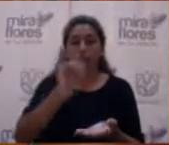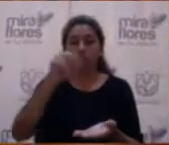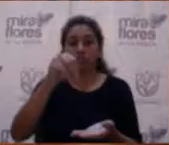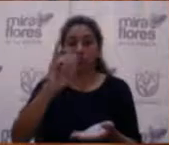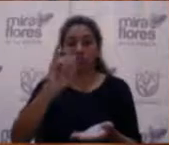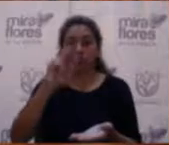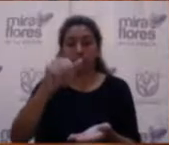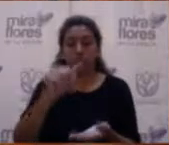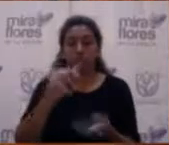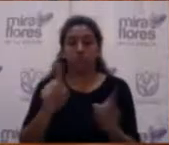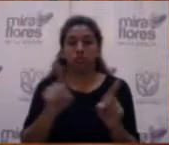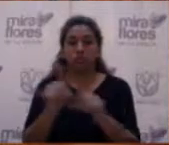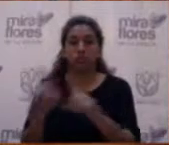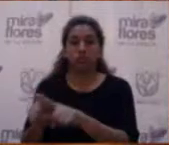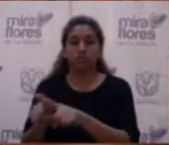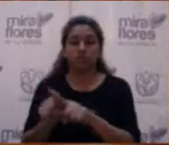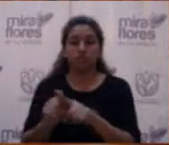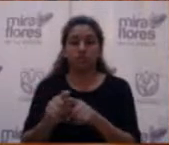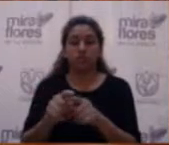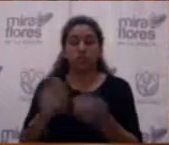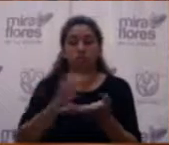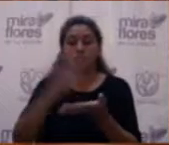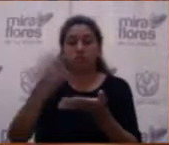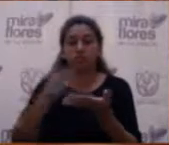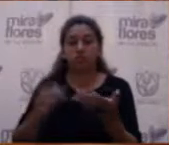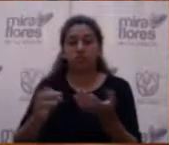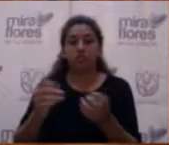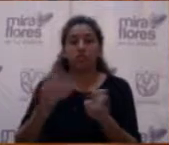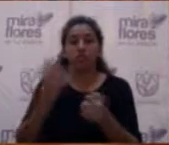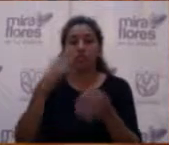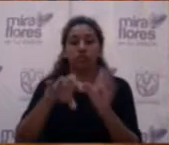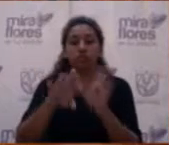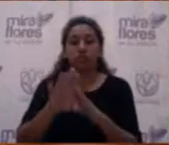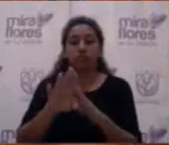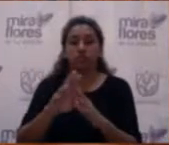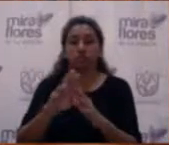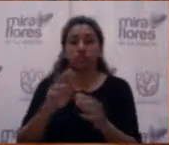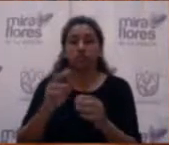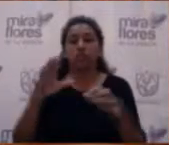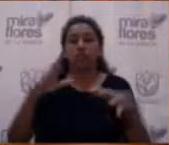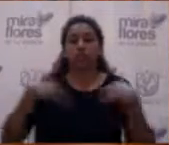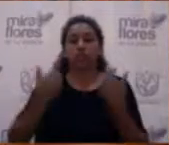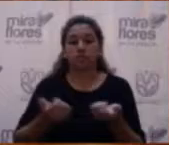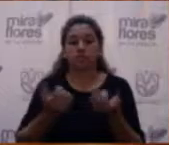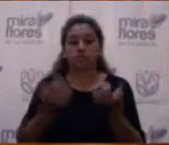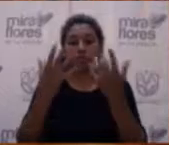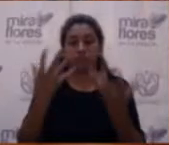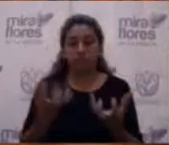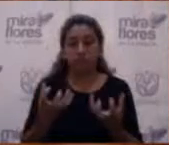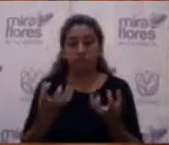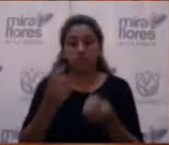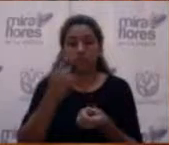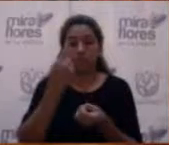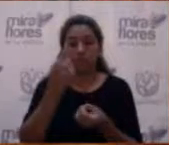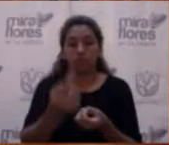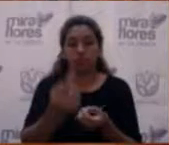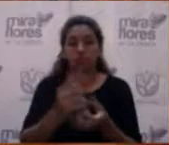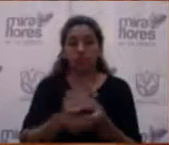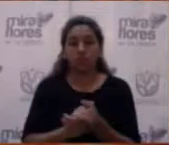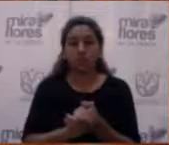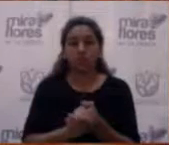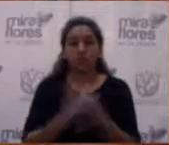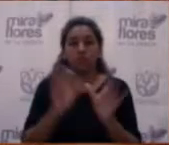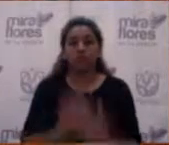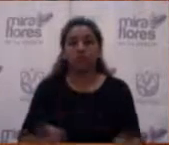la Dirección Regional de Comercio Exterior y Turismo y por medio del presente enviarle nuestro más sincero reconocimiento y gratitud por